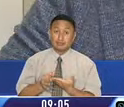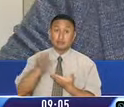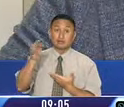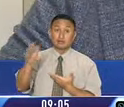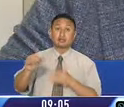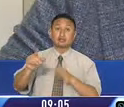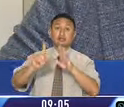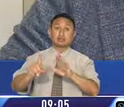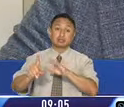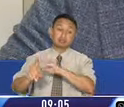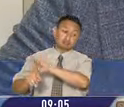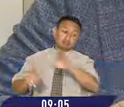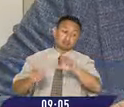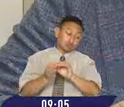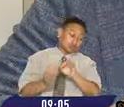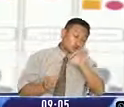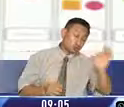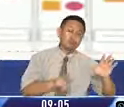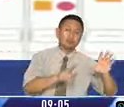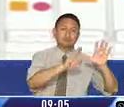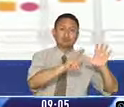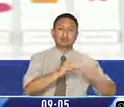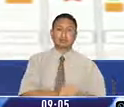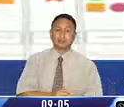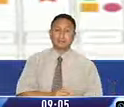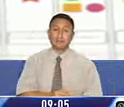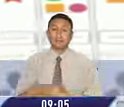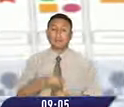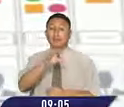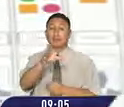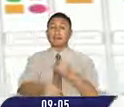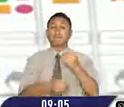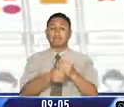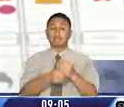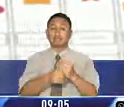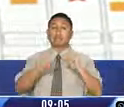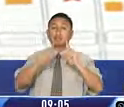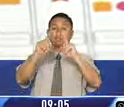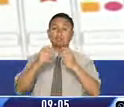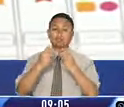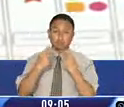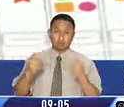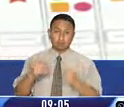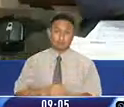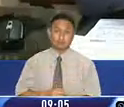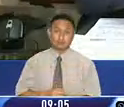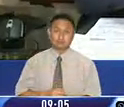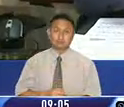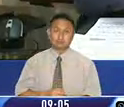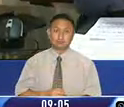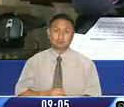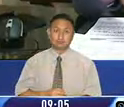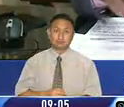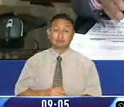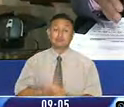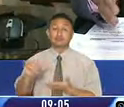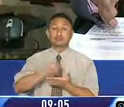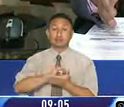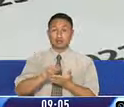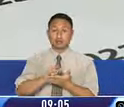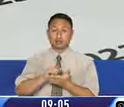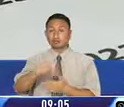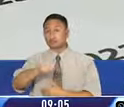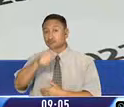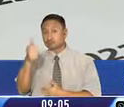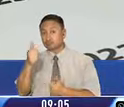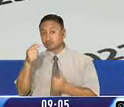en el sector rural 7. A las que se podría sumar la de la consulta popular del gobierno, la de Yasuní 2 y otra